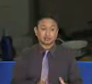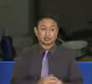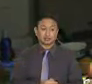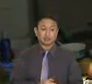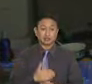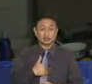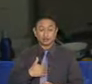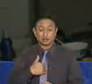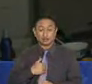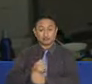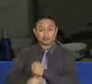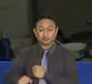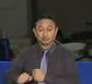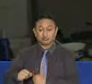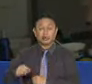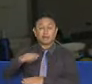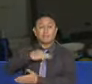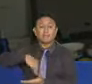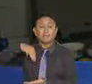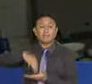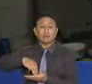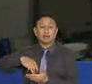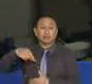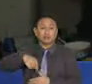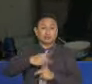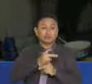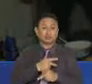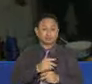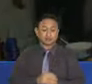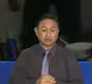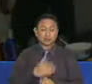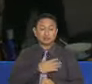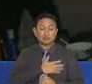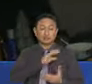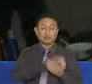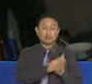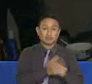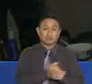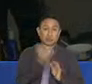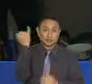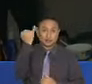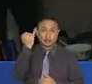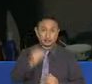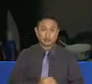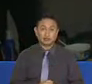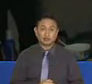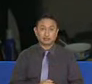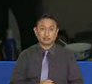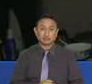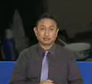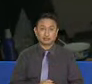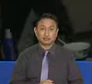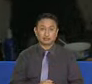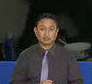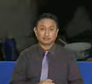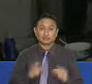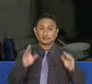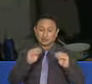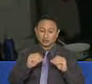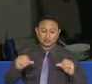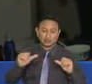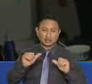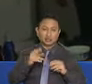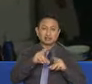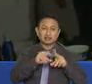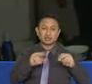raíces manavas también y por eso creamos este producto nuestras tortillas de verde sin conservantes completamente